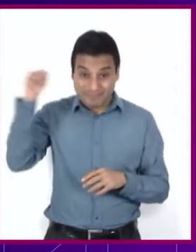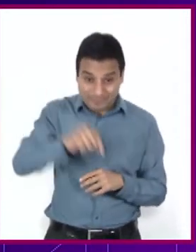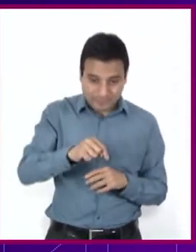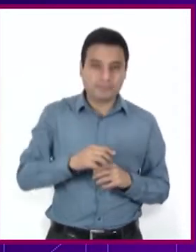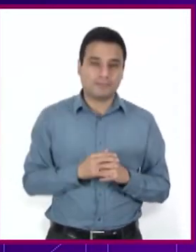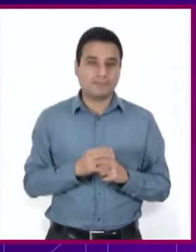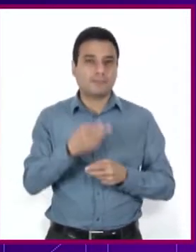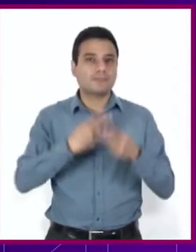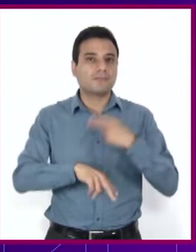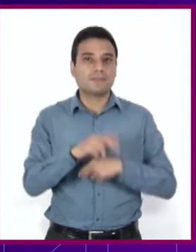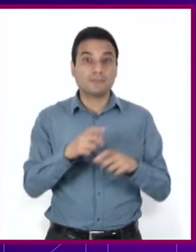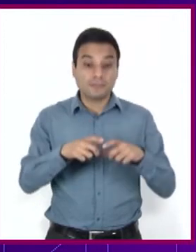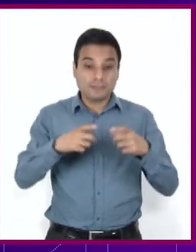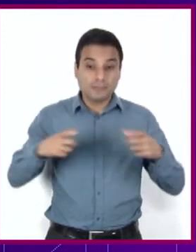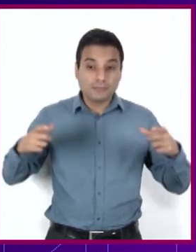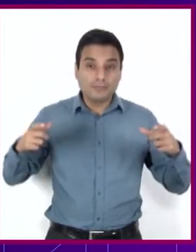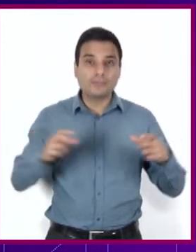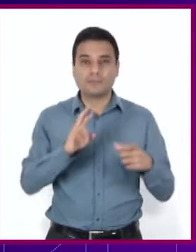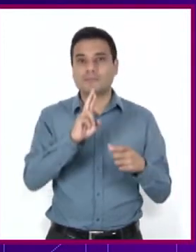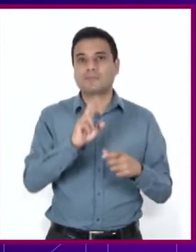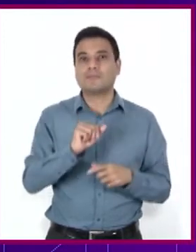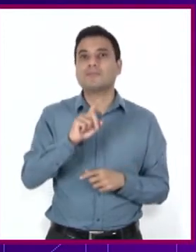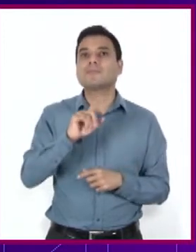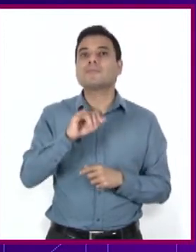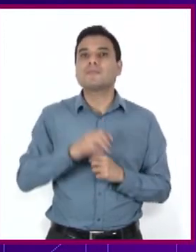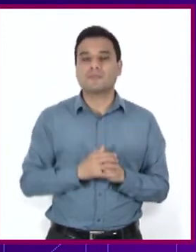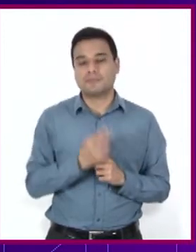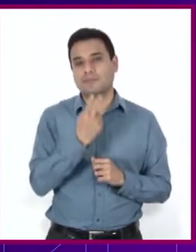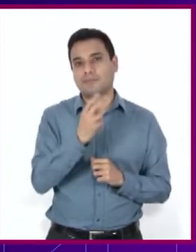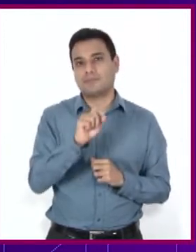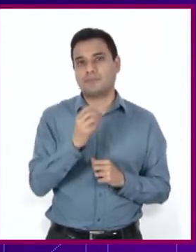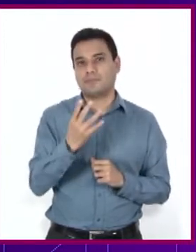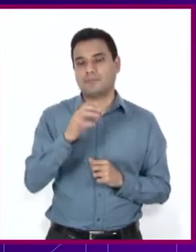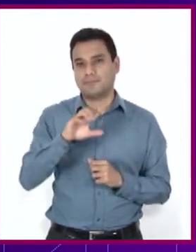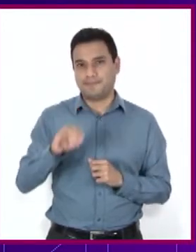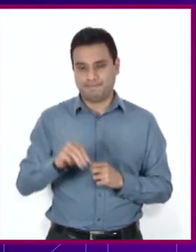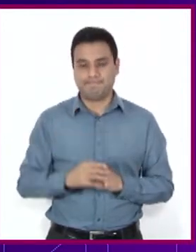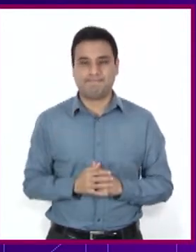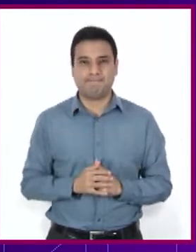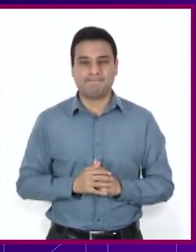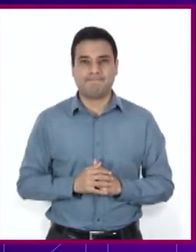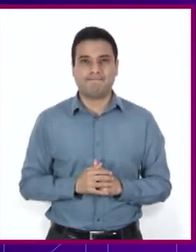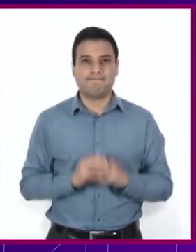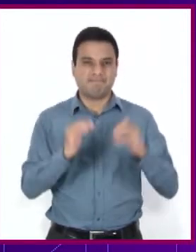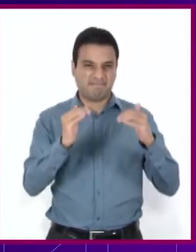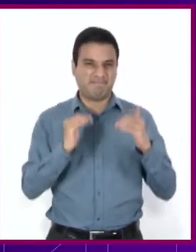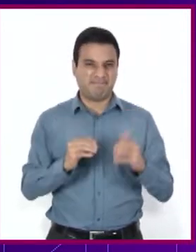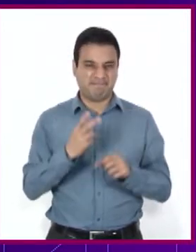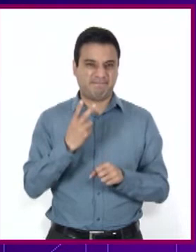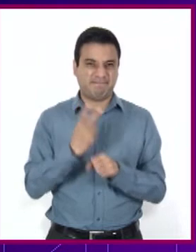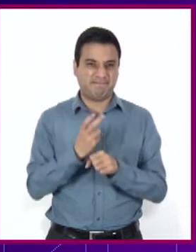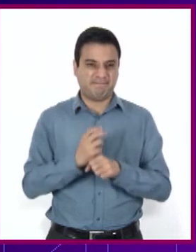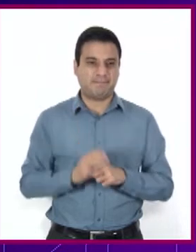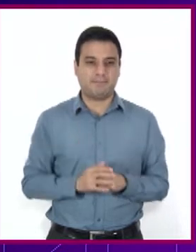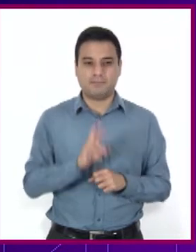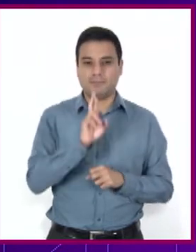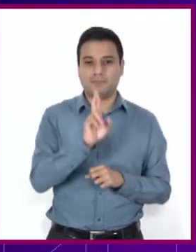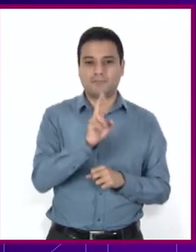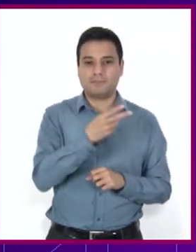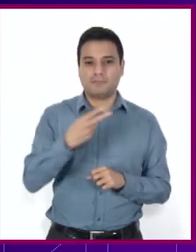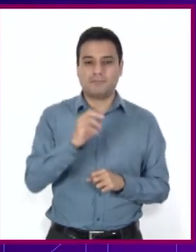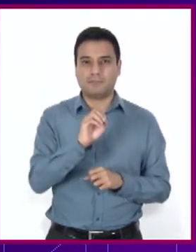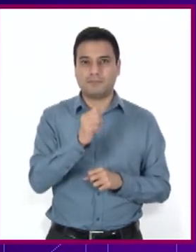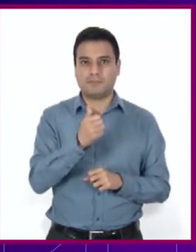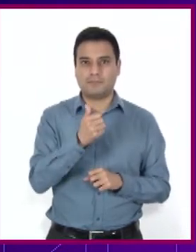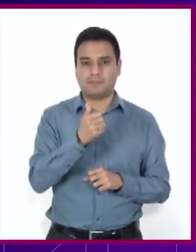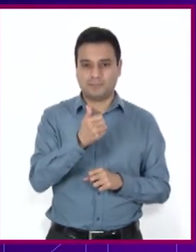un círculo con un radio igual a 2.4 centímetros. Para el segundo caso, R es igual a